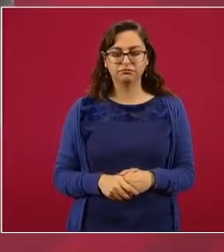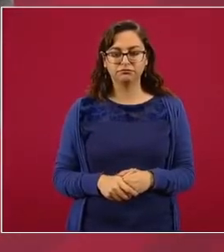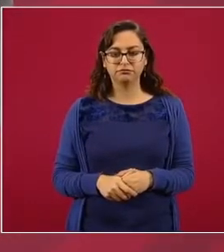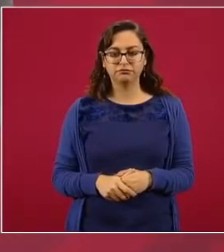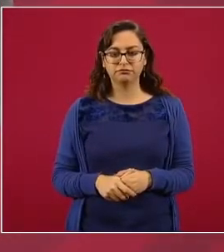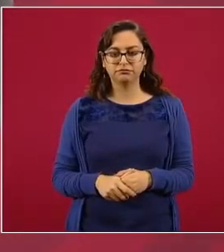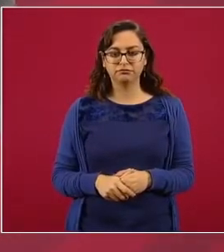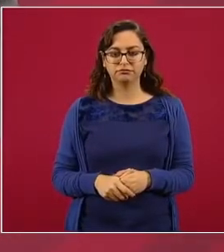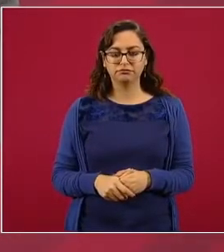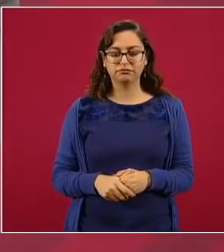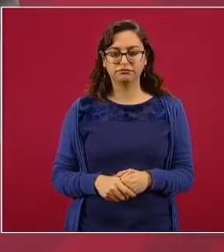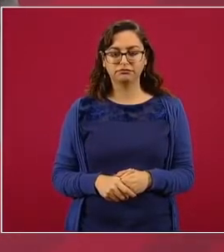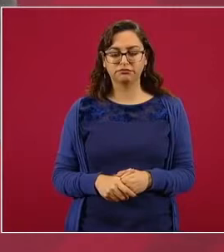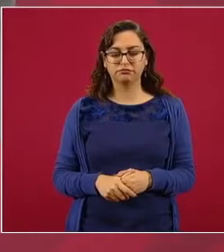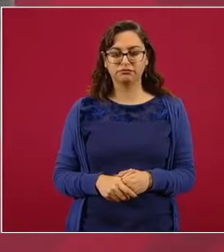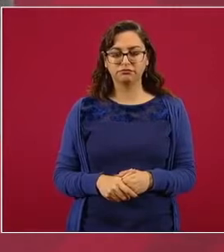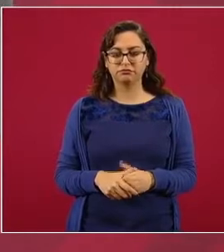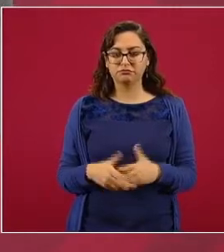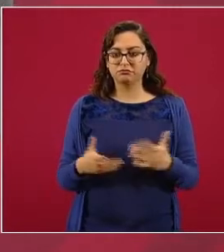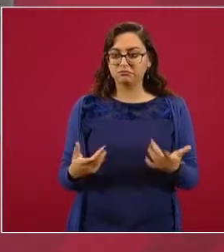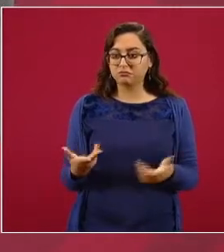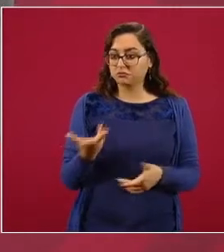dejar desamparados